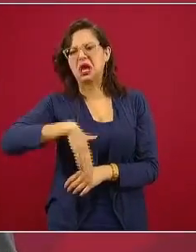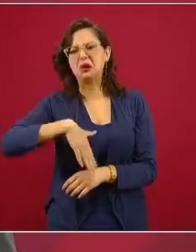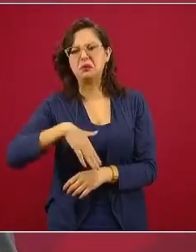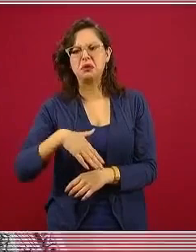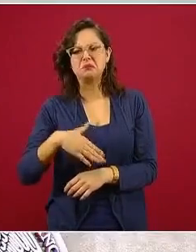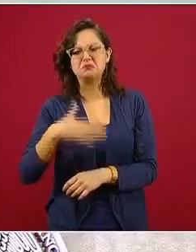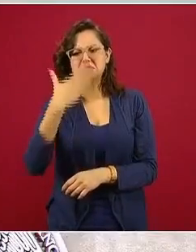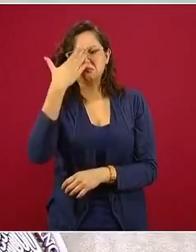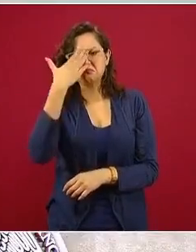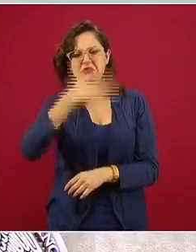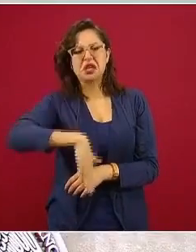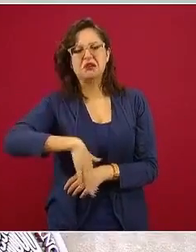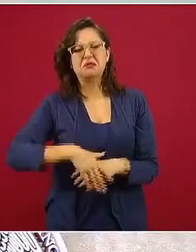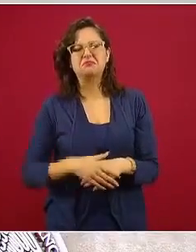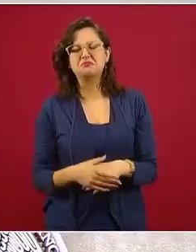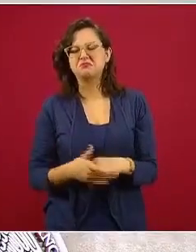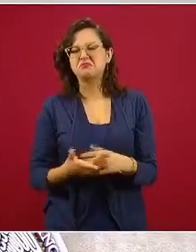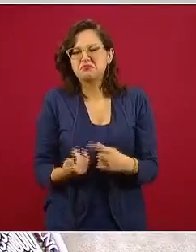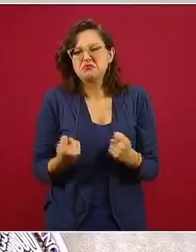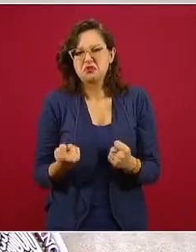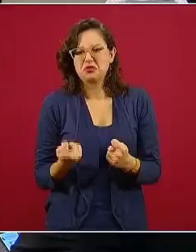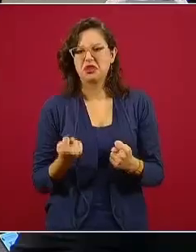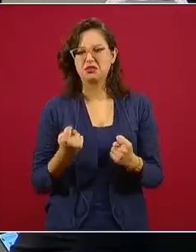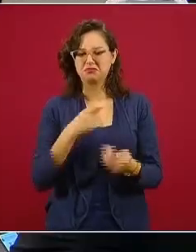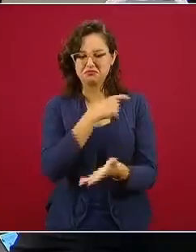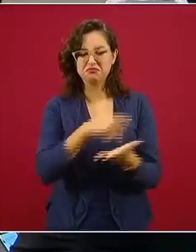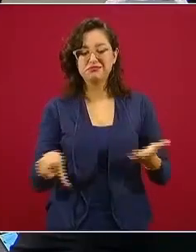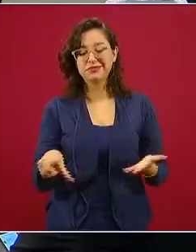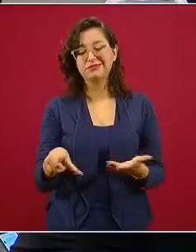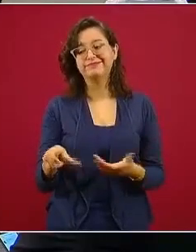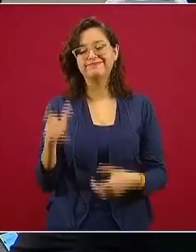ilícito, compraron estas mismas. Es todo,